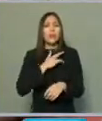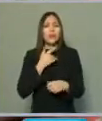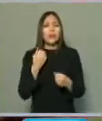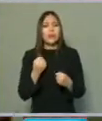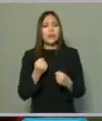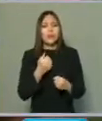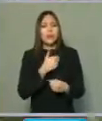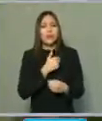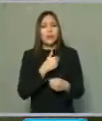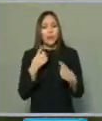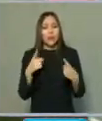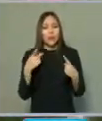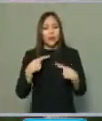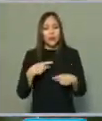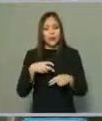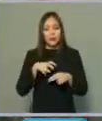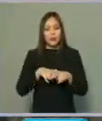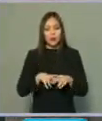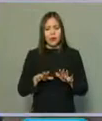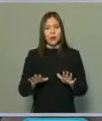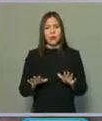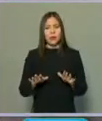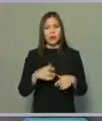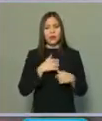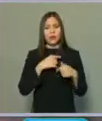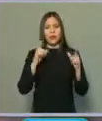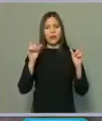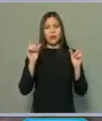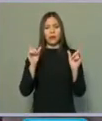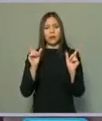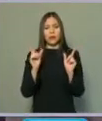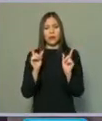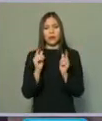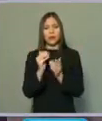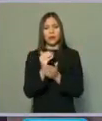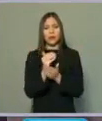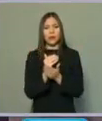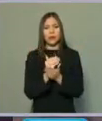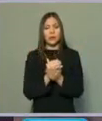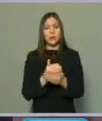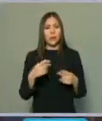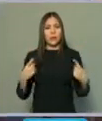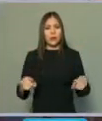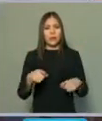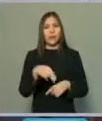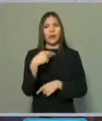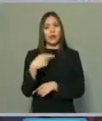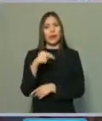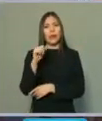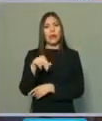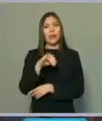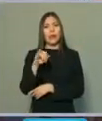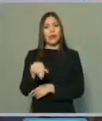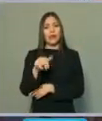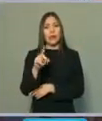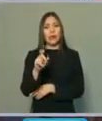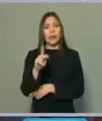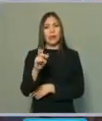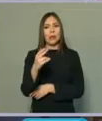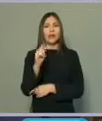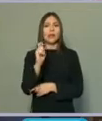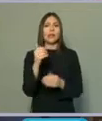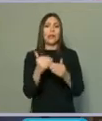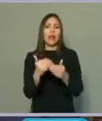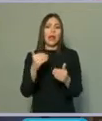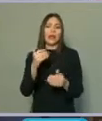paciente se pone en reposo y entonces disminuye un poquito el dolor. Eso se llama angina de pecho. Es una etapa previa al infarto al miocardio. Que